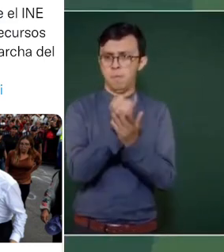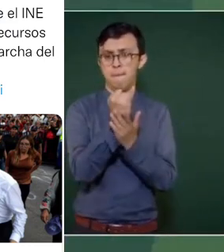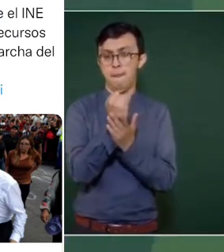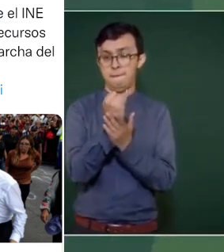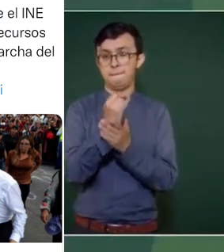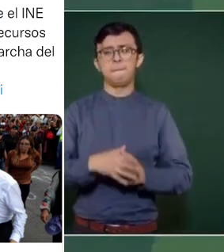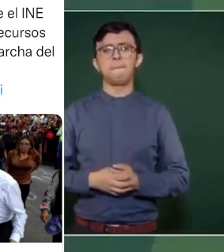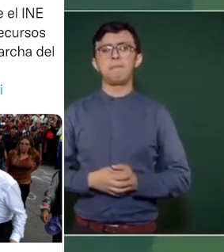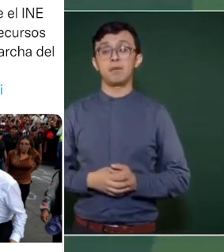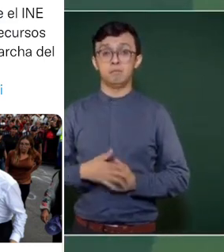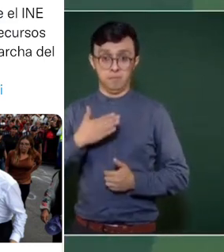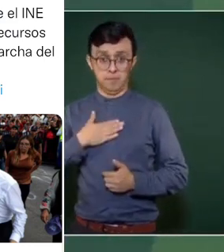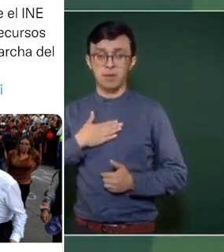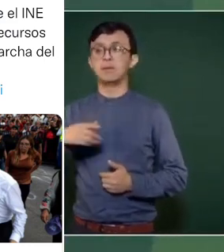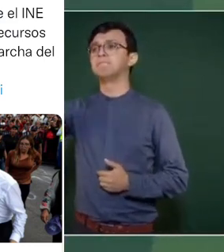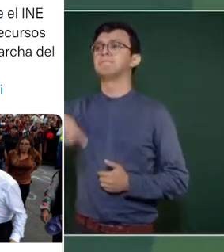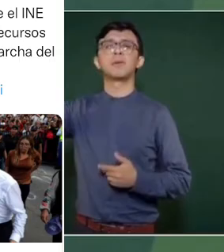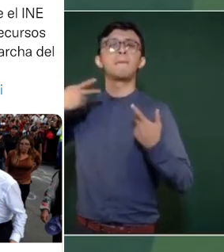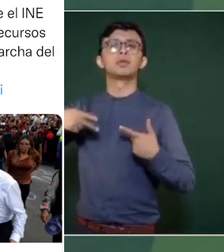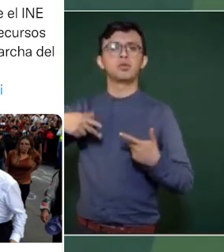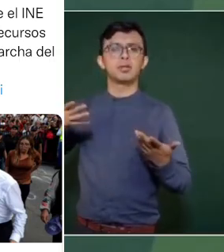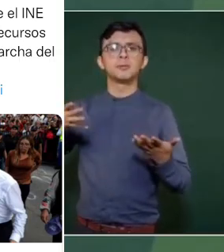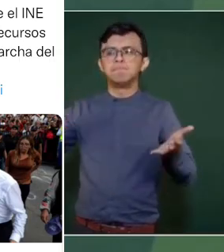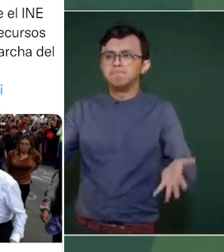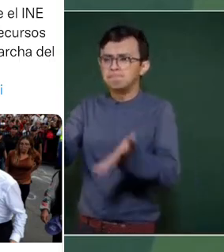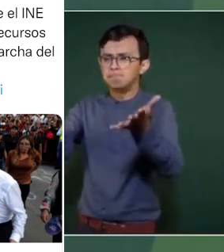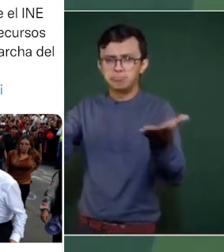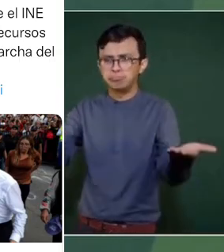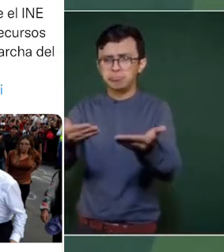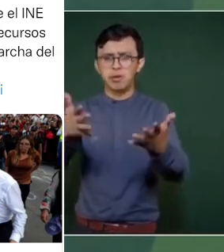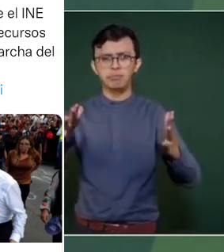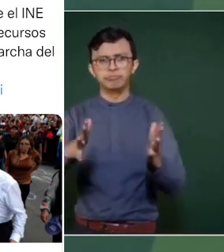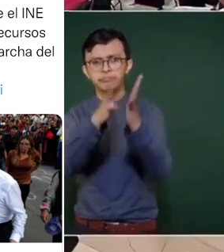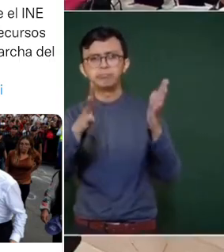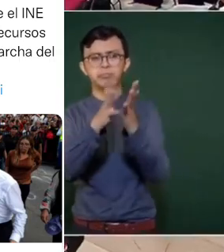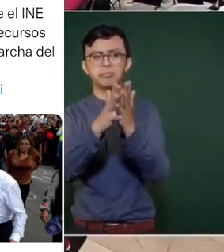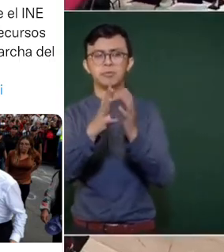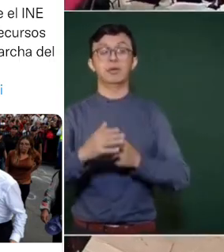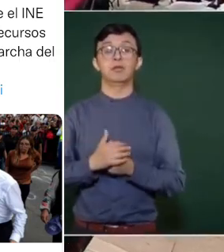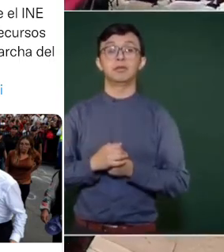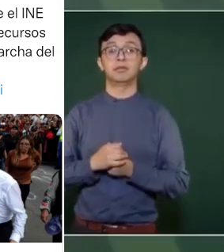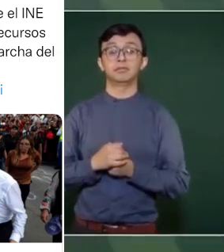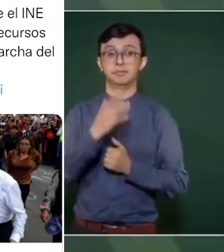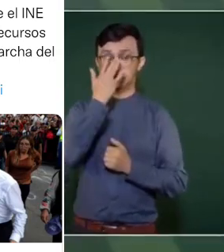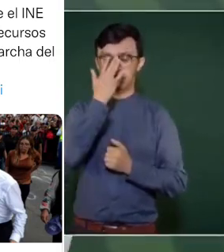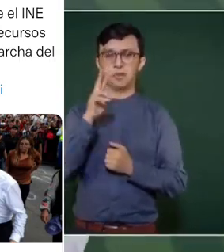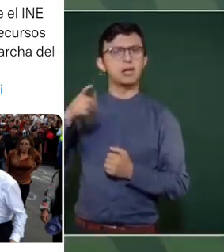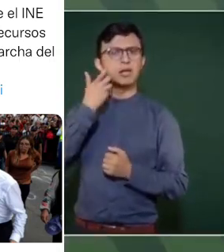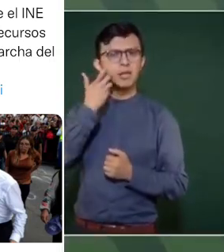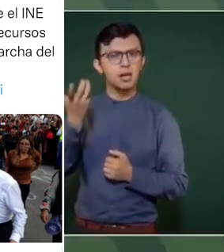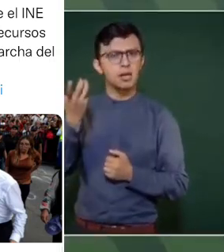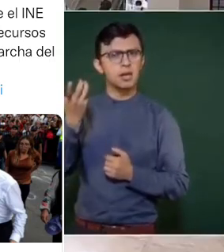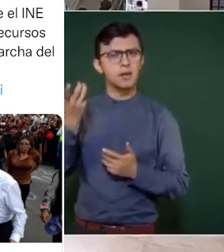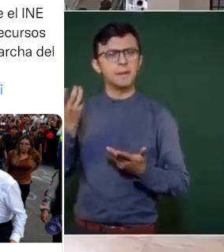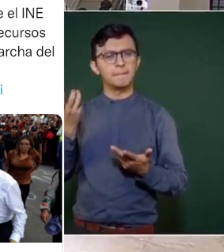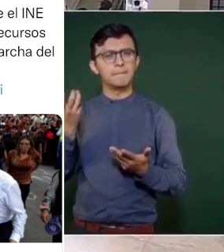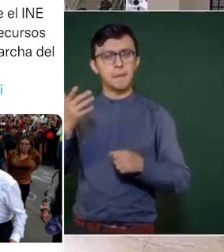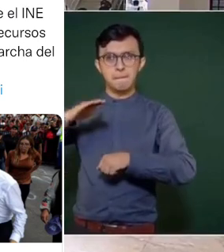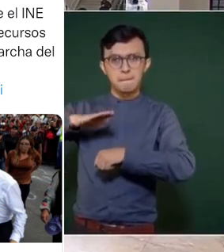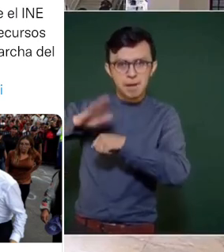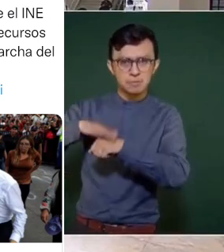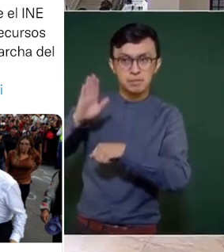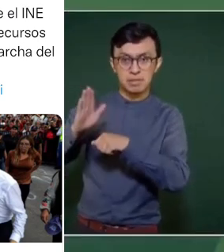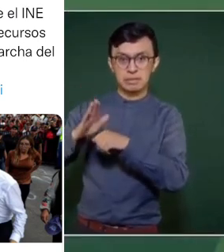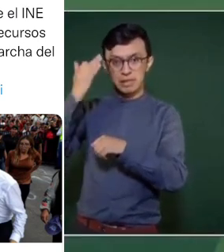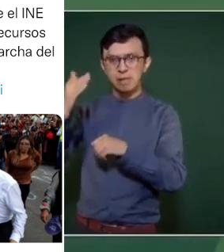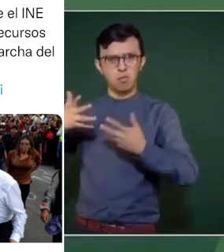Nosotros invitamos a la gente a participar. Ya hasta me están diciendo que quieren más. No vamos a estar